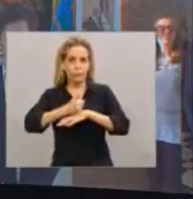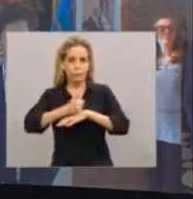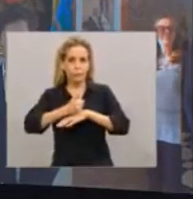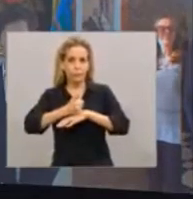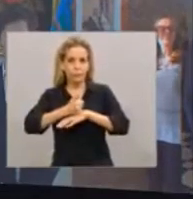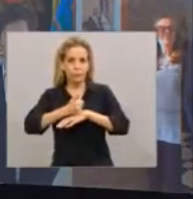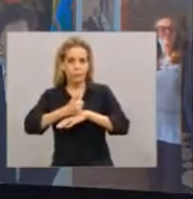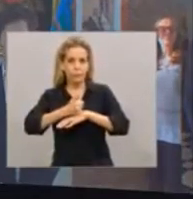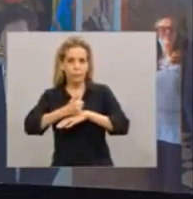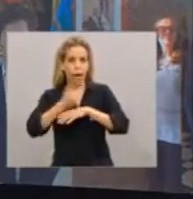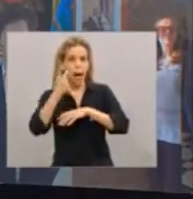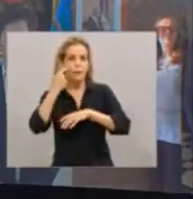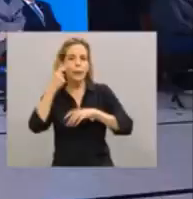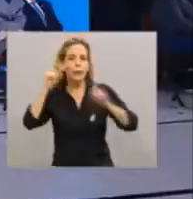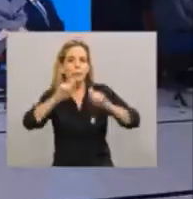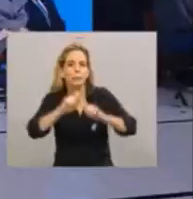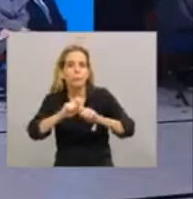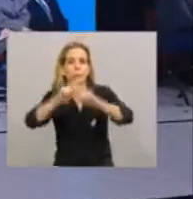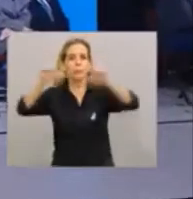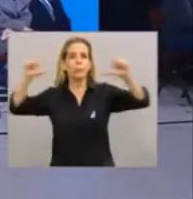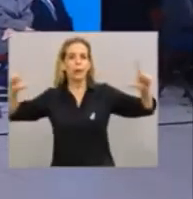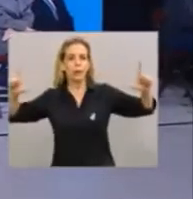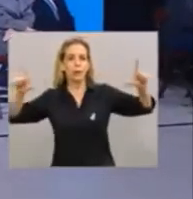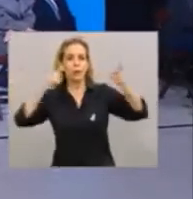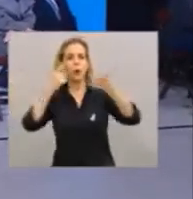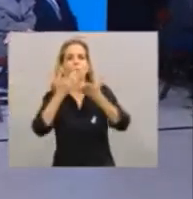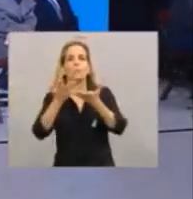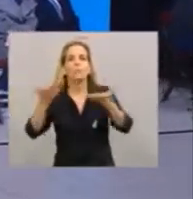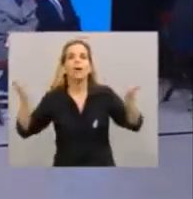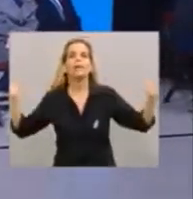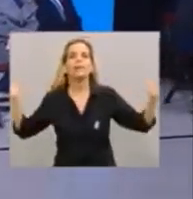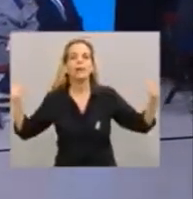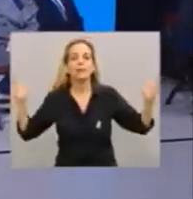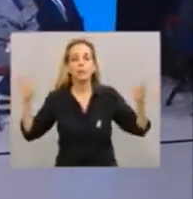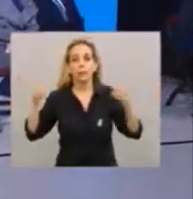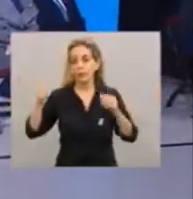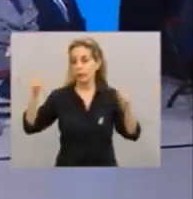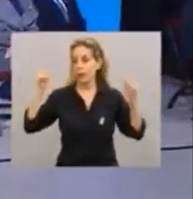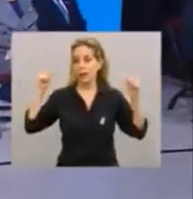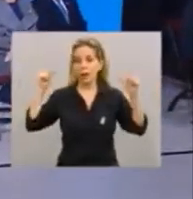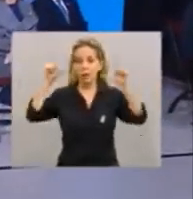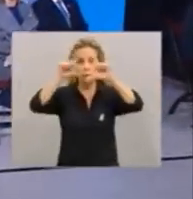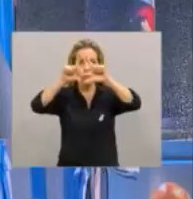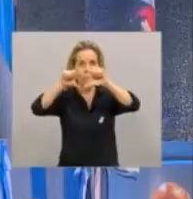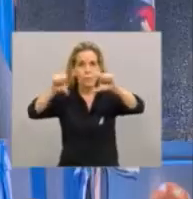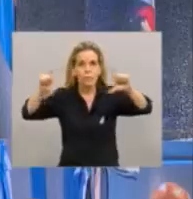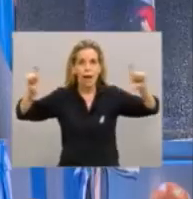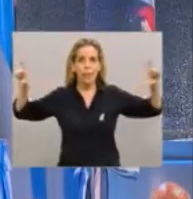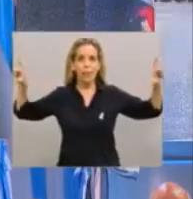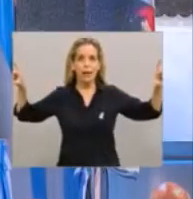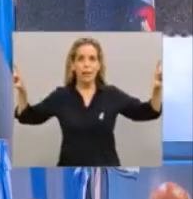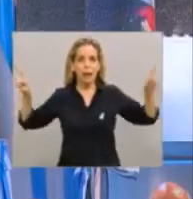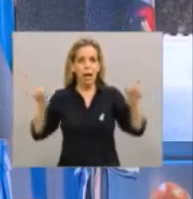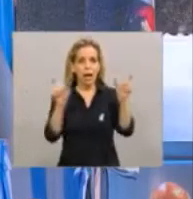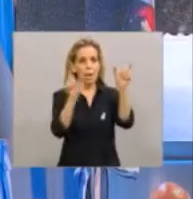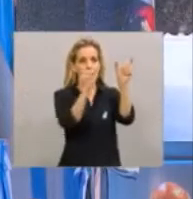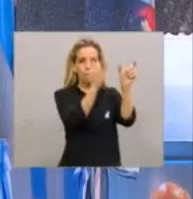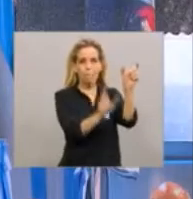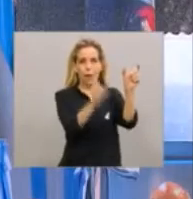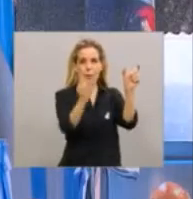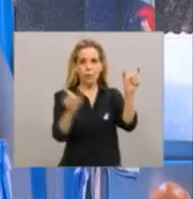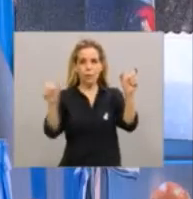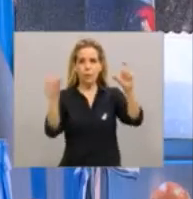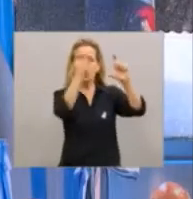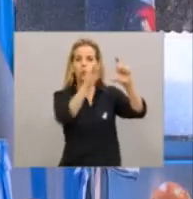amplíen esa imagen muestren porque detrás mío esta cada uno de los gobernadores de